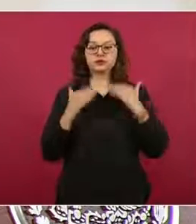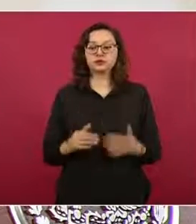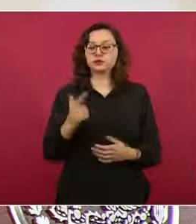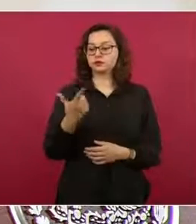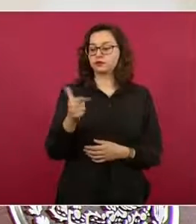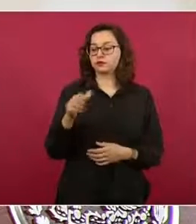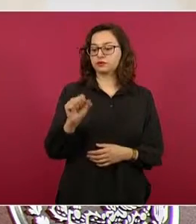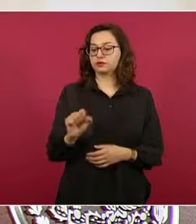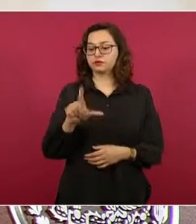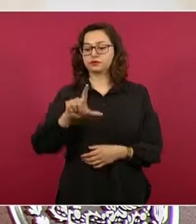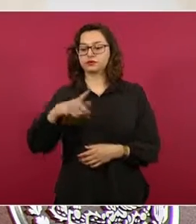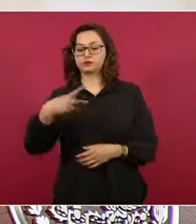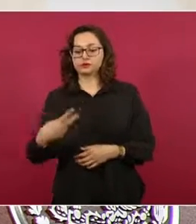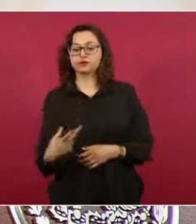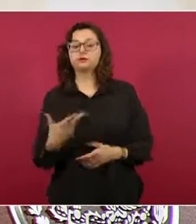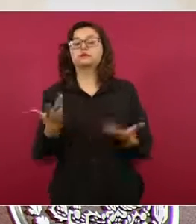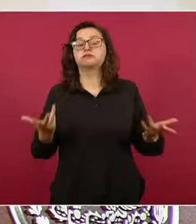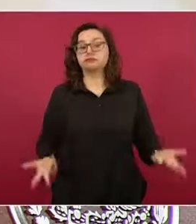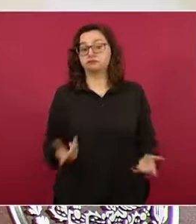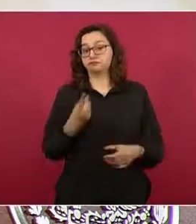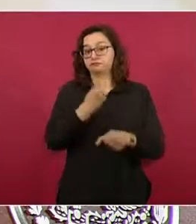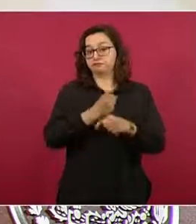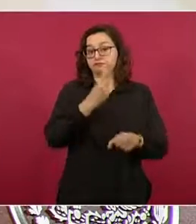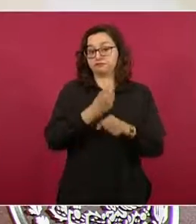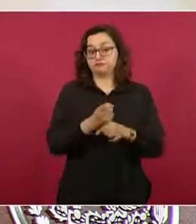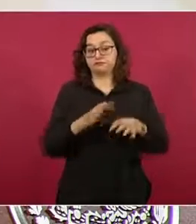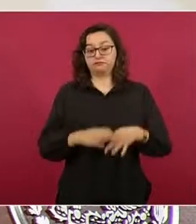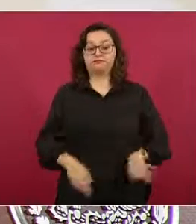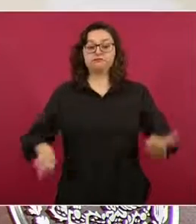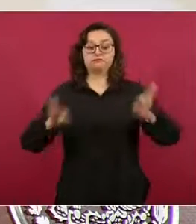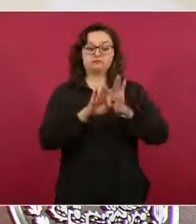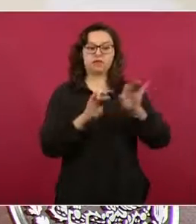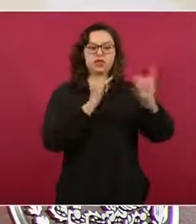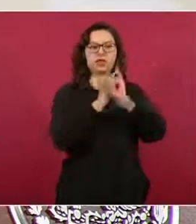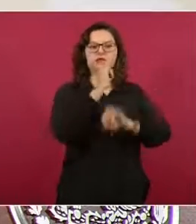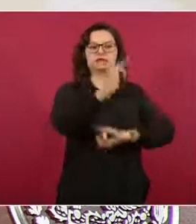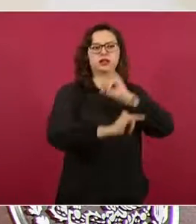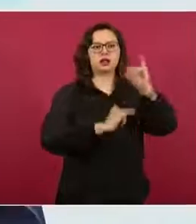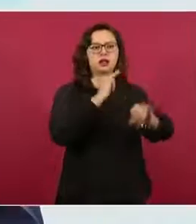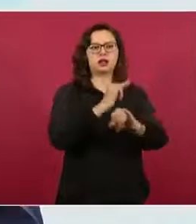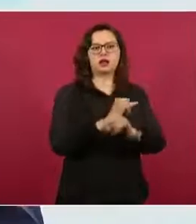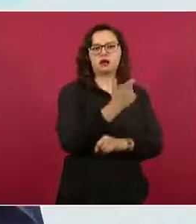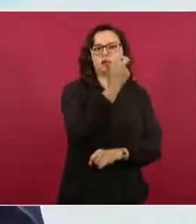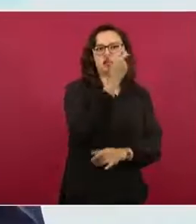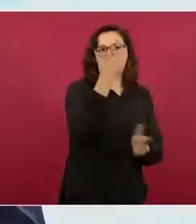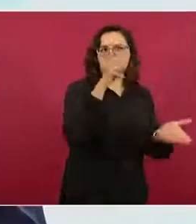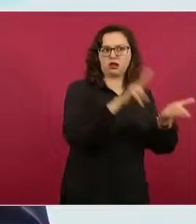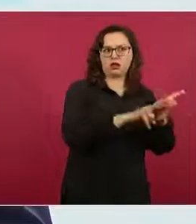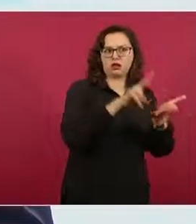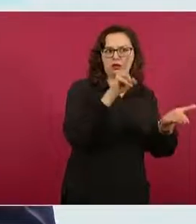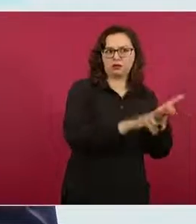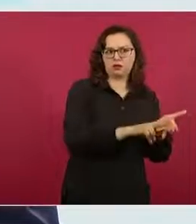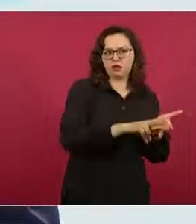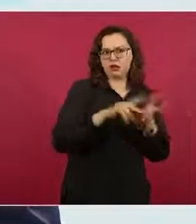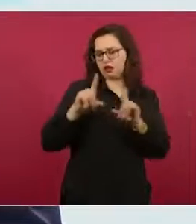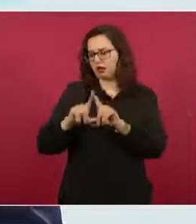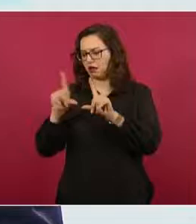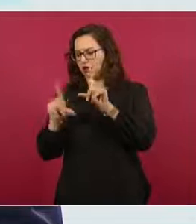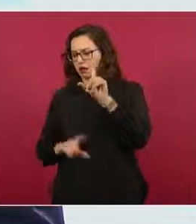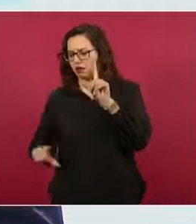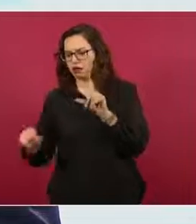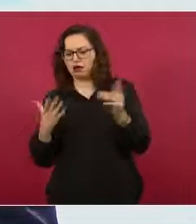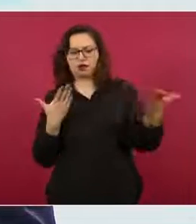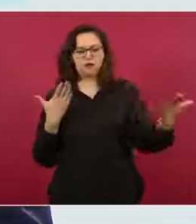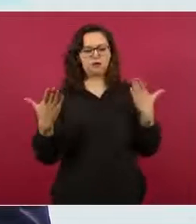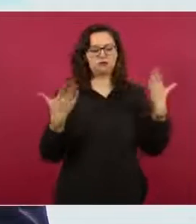LP. Si convertimos a kilos y a pesos el precio internacional del 4 de